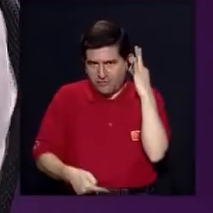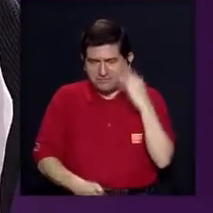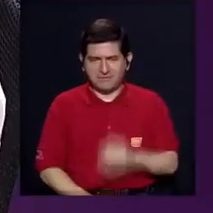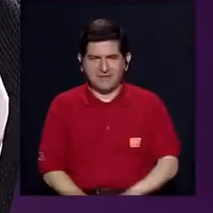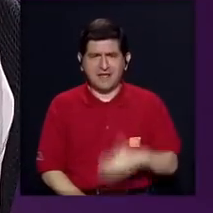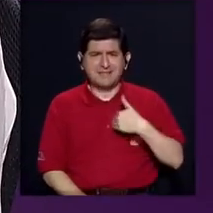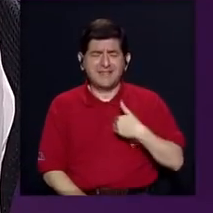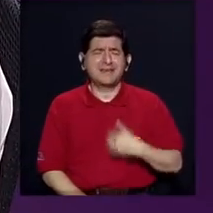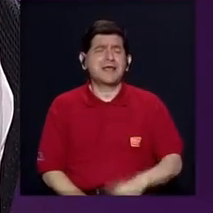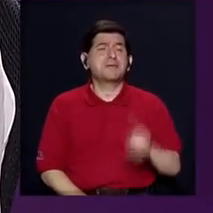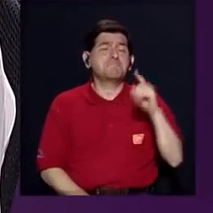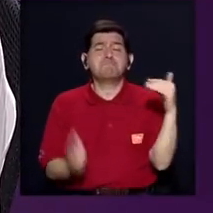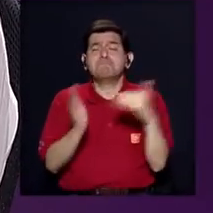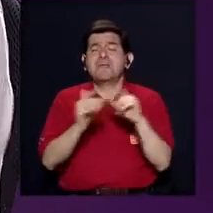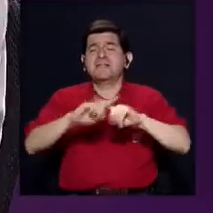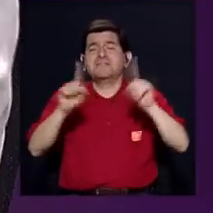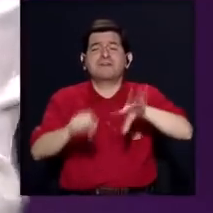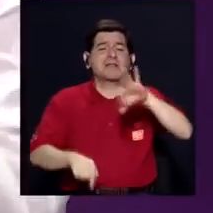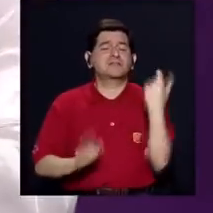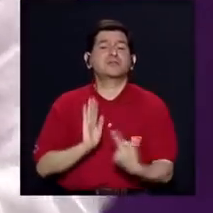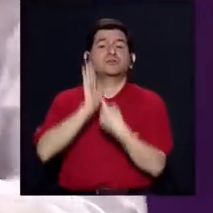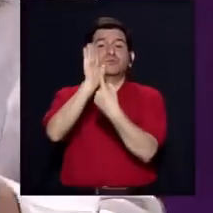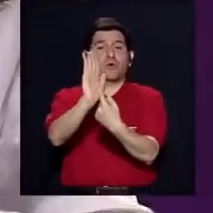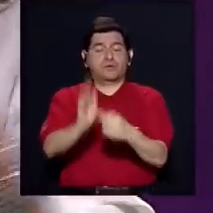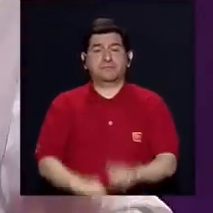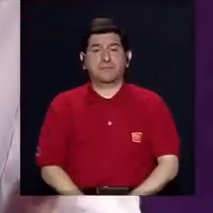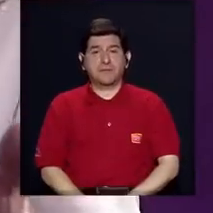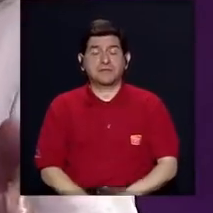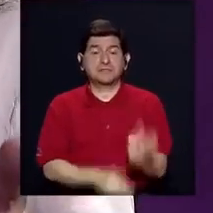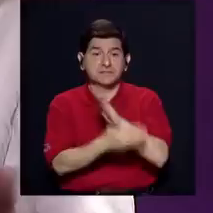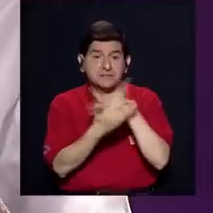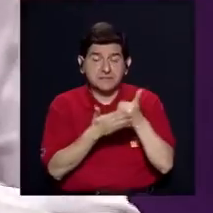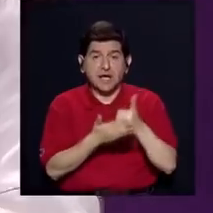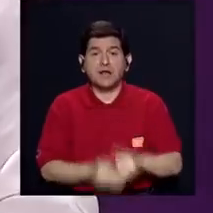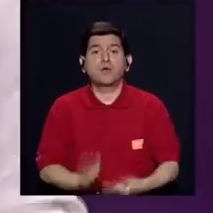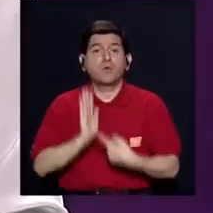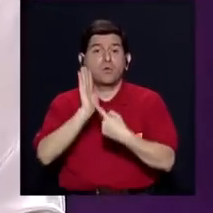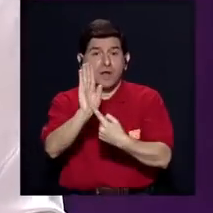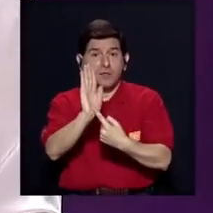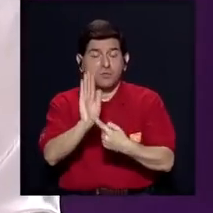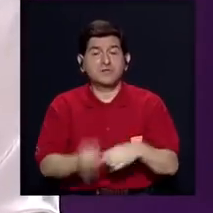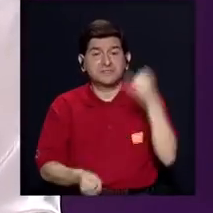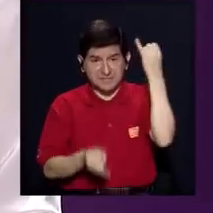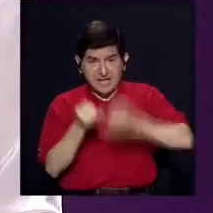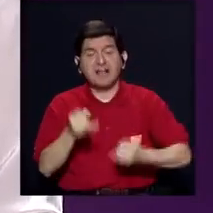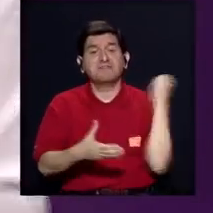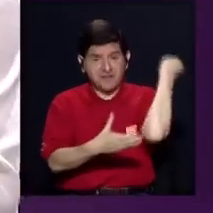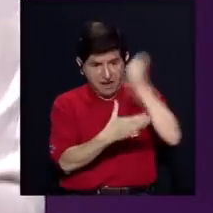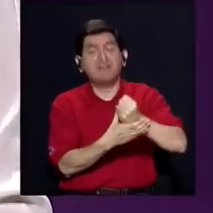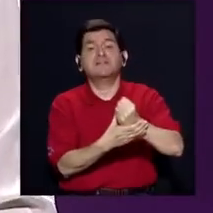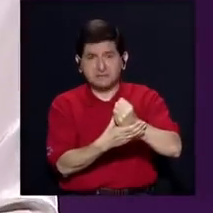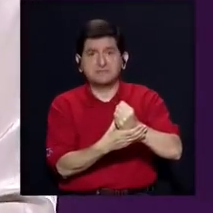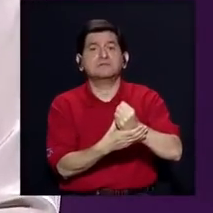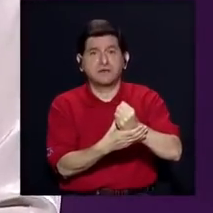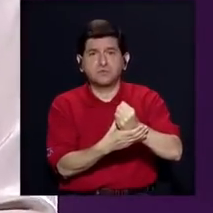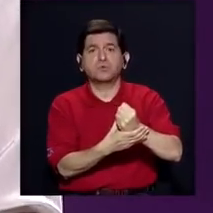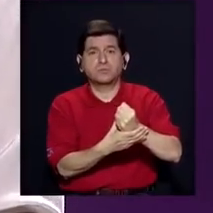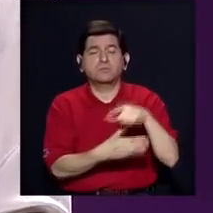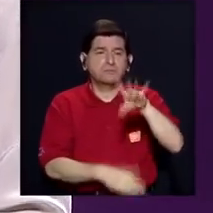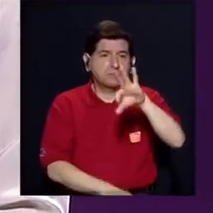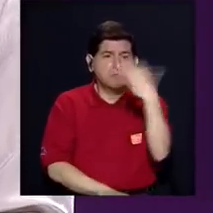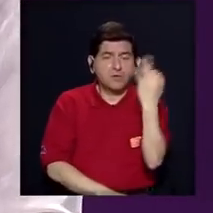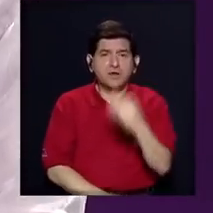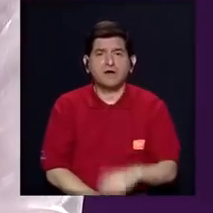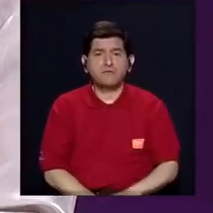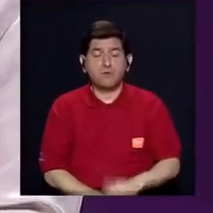tiene mil manifestaciones bueno pues sí algunas manifestaciones terminan en asesinatos que es lo que de alguna